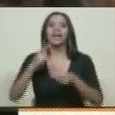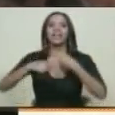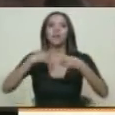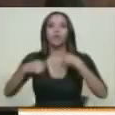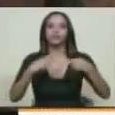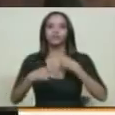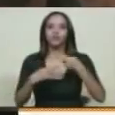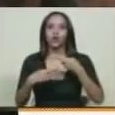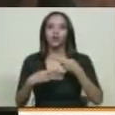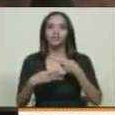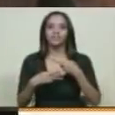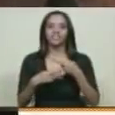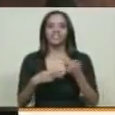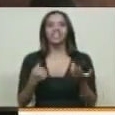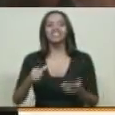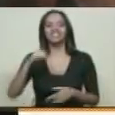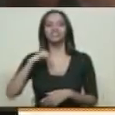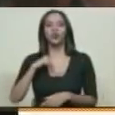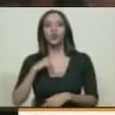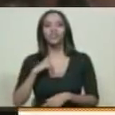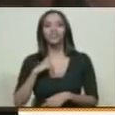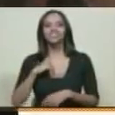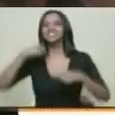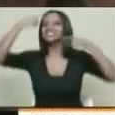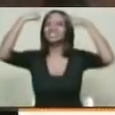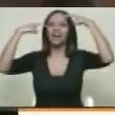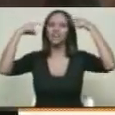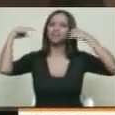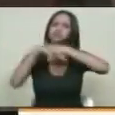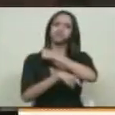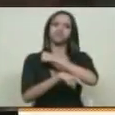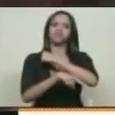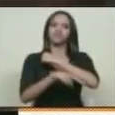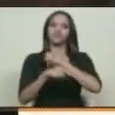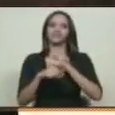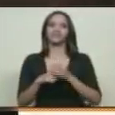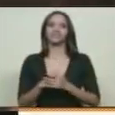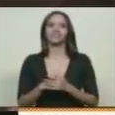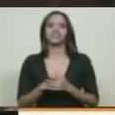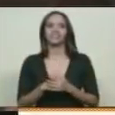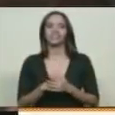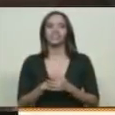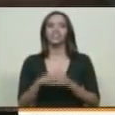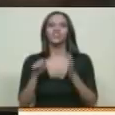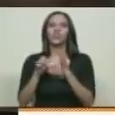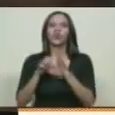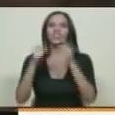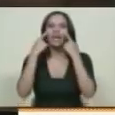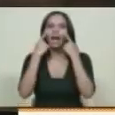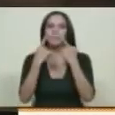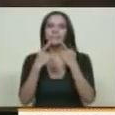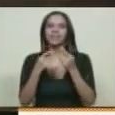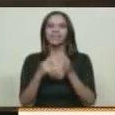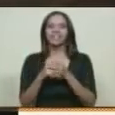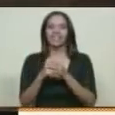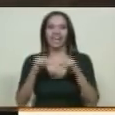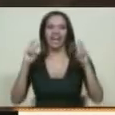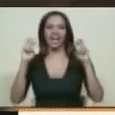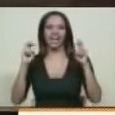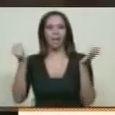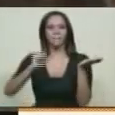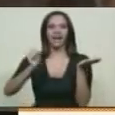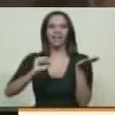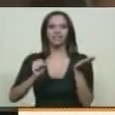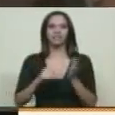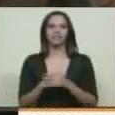bolivariana, y soy chavista a muerte. Mira, ¿dónde has visto, en dónde ha sido el lugar más extraño donde has visto el mazo